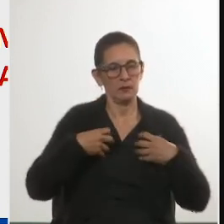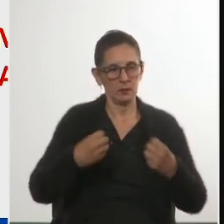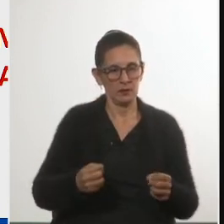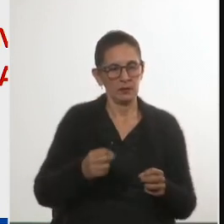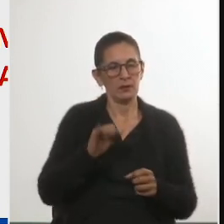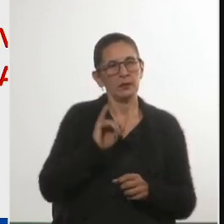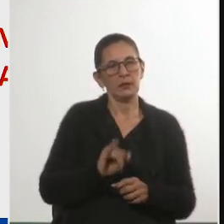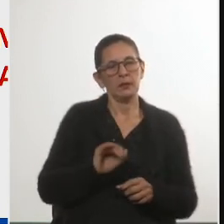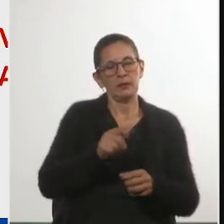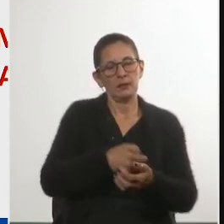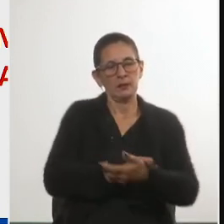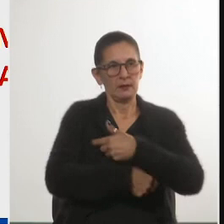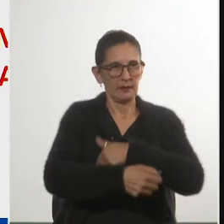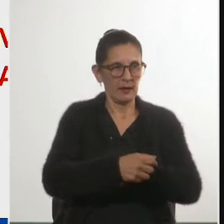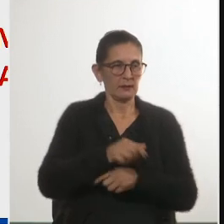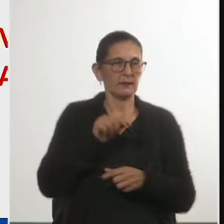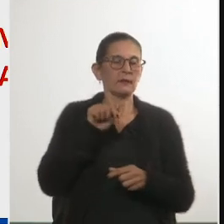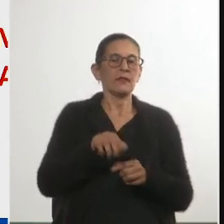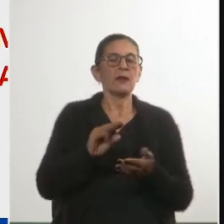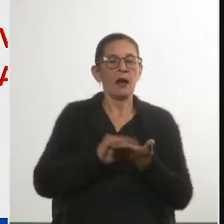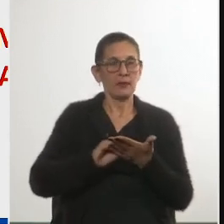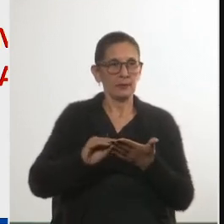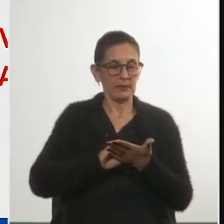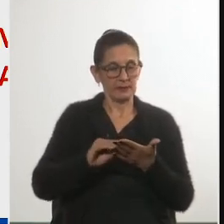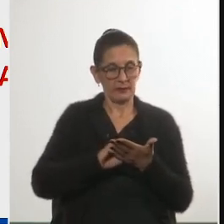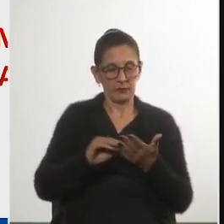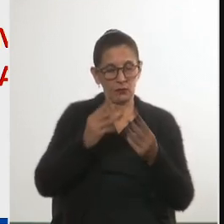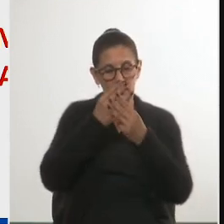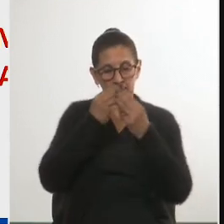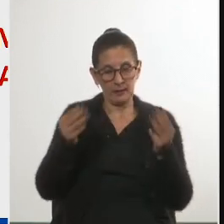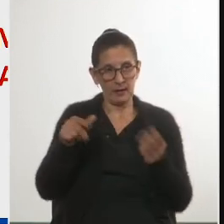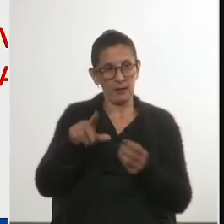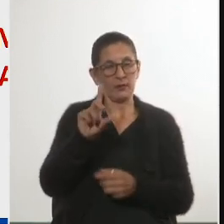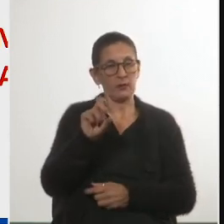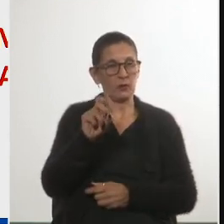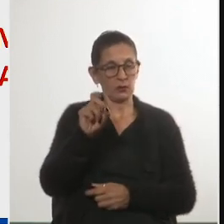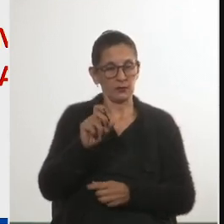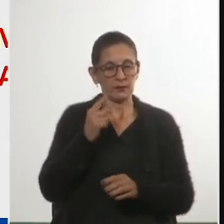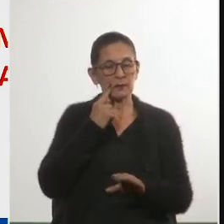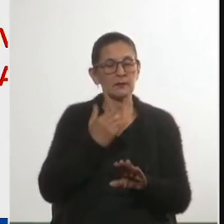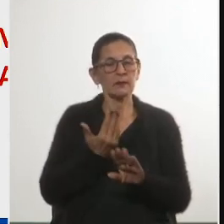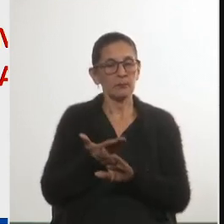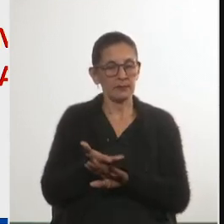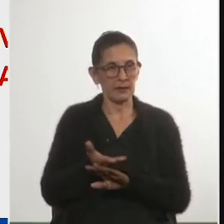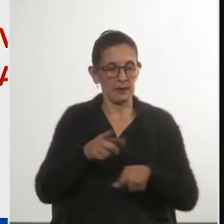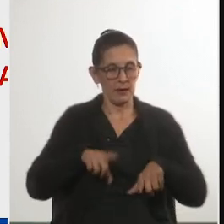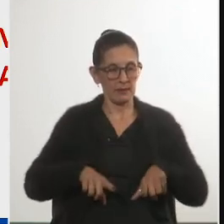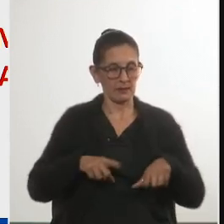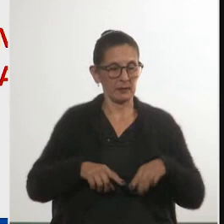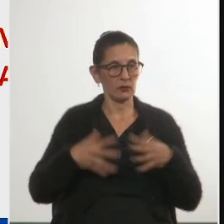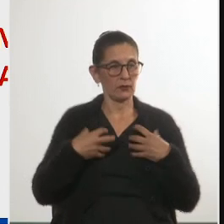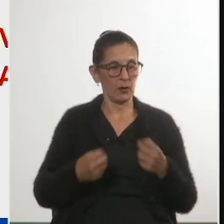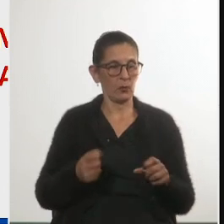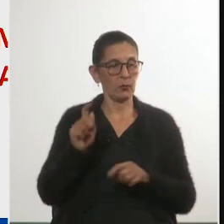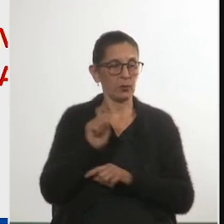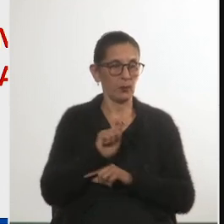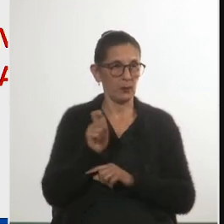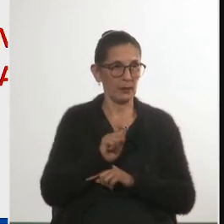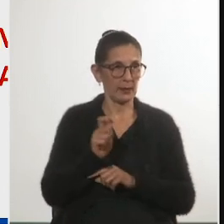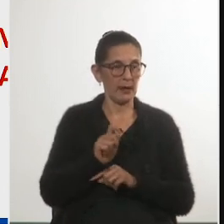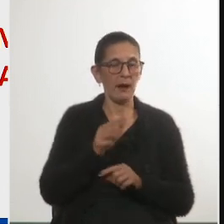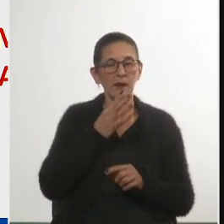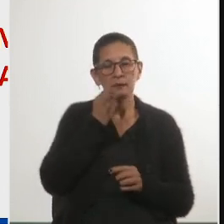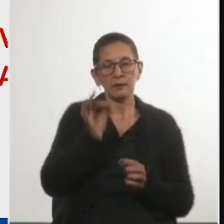Nacional de Recursos. Desde la Administración Nacional de OCE se solicita al Ministerio de Salud Pública